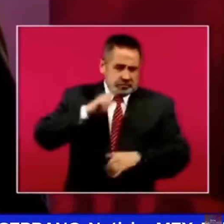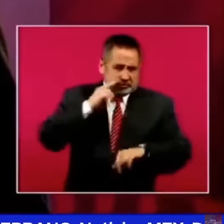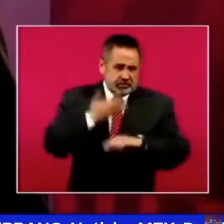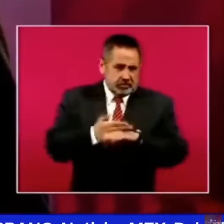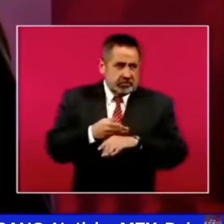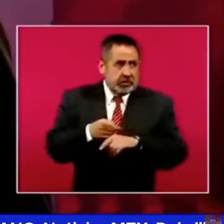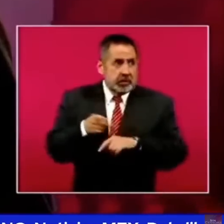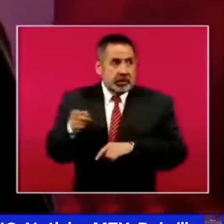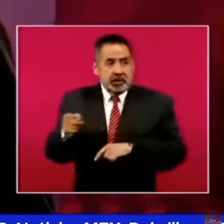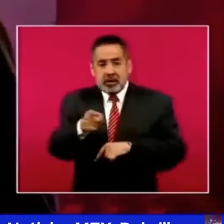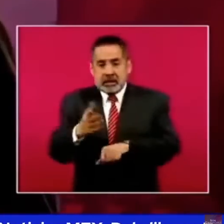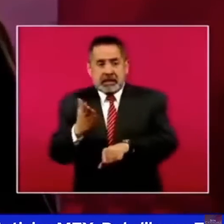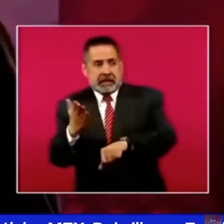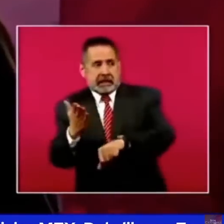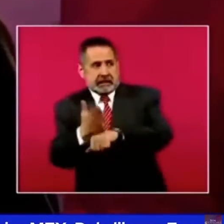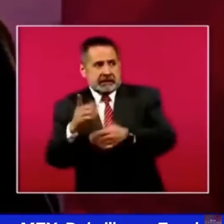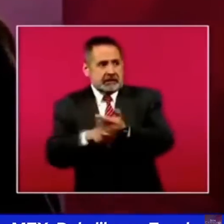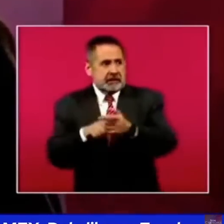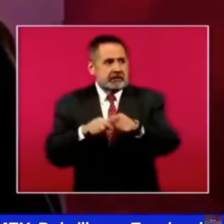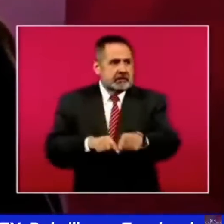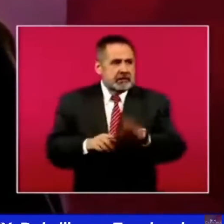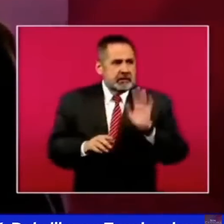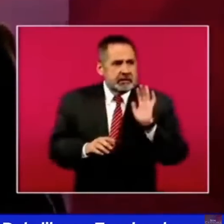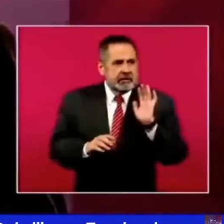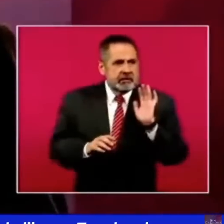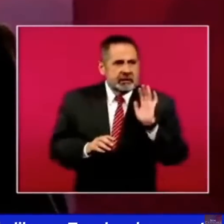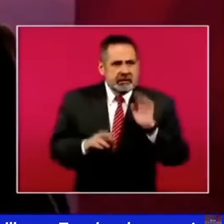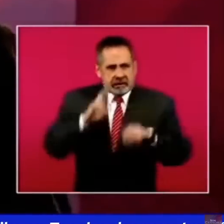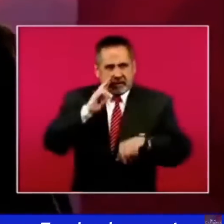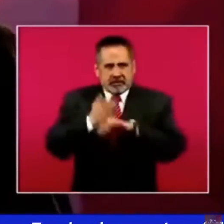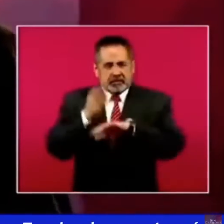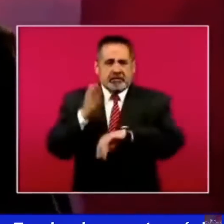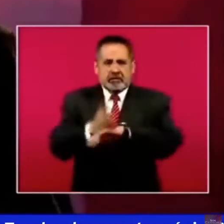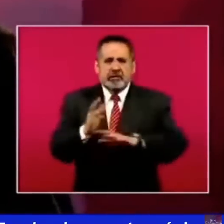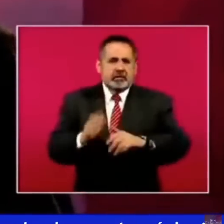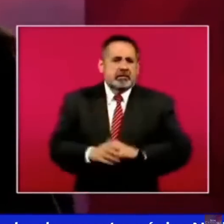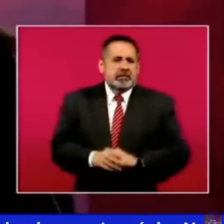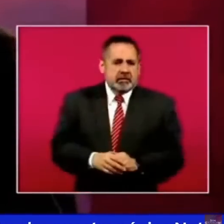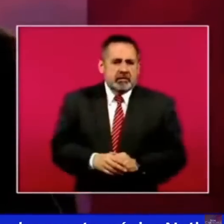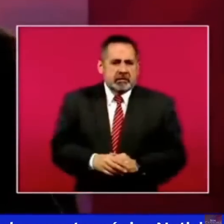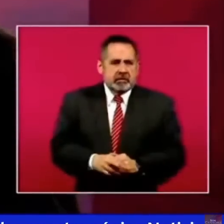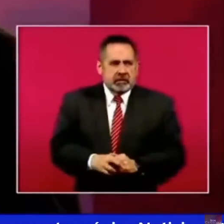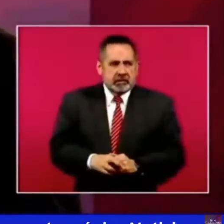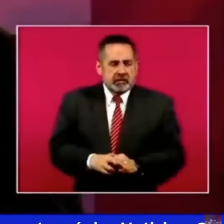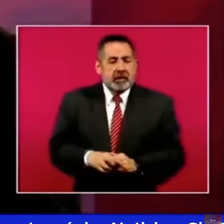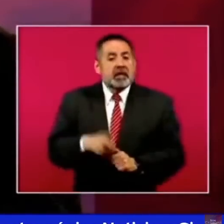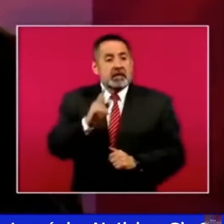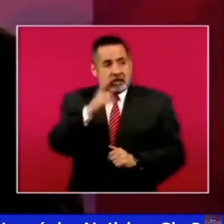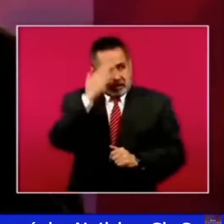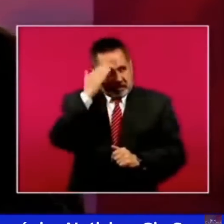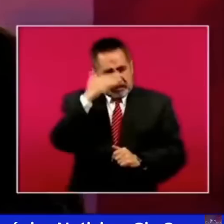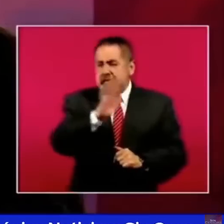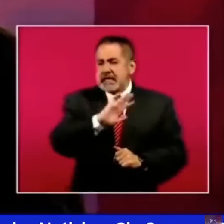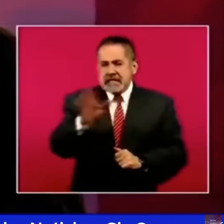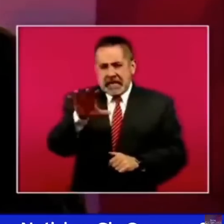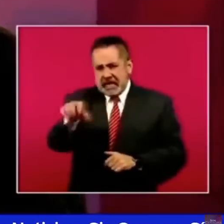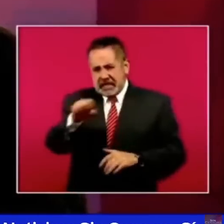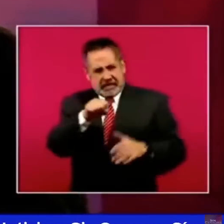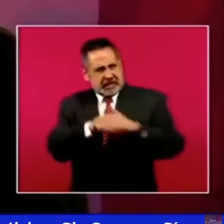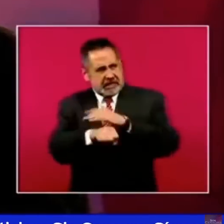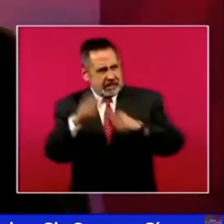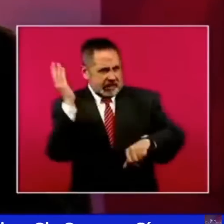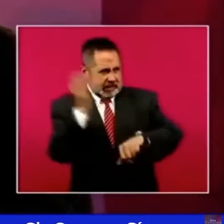y se va a castigar a los responsables, cosa que, por cierto, ya se hizo,